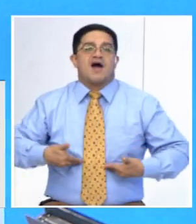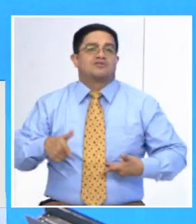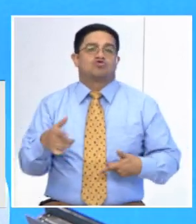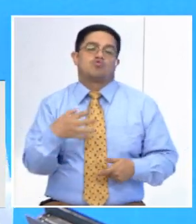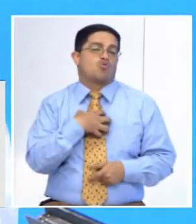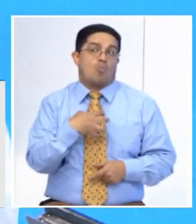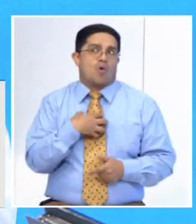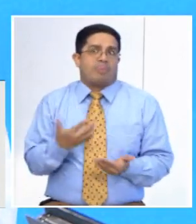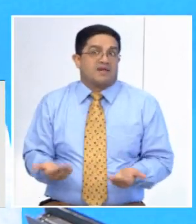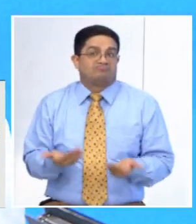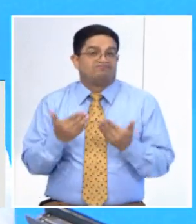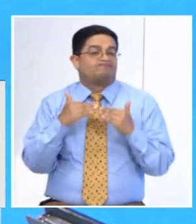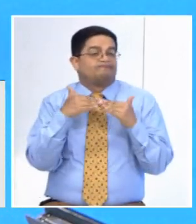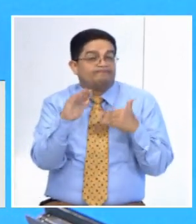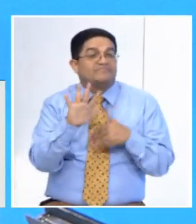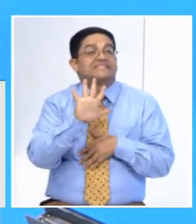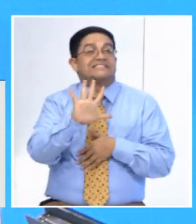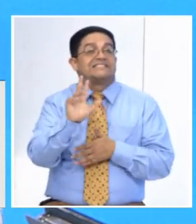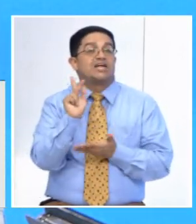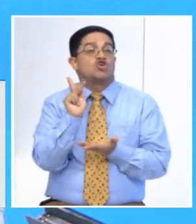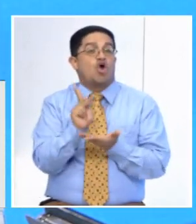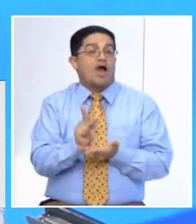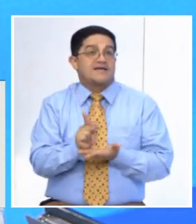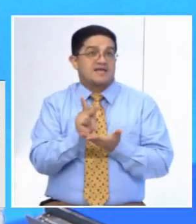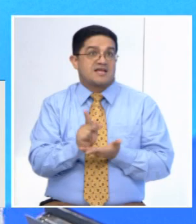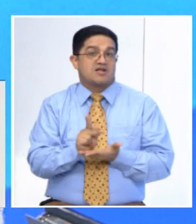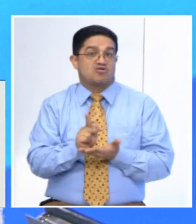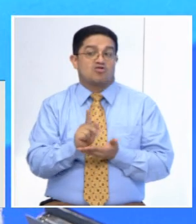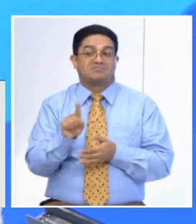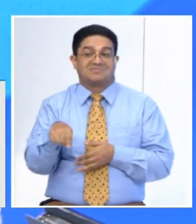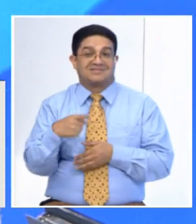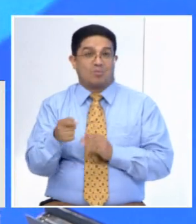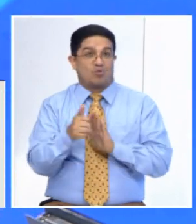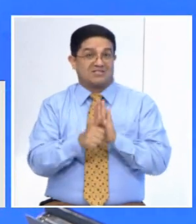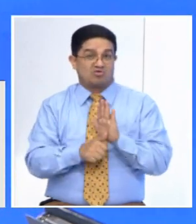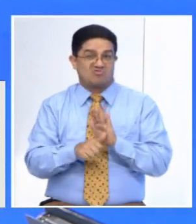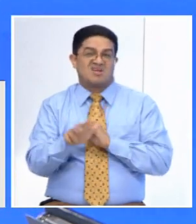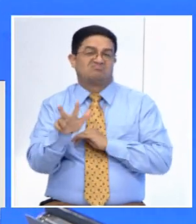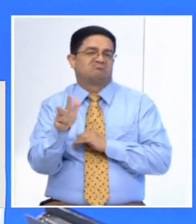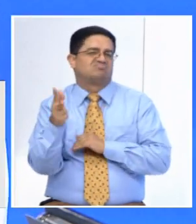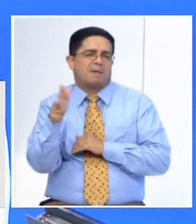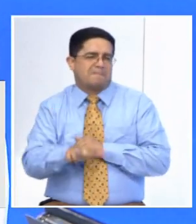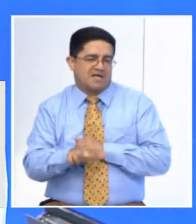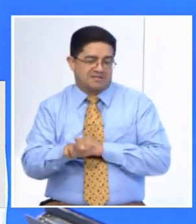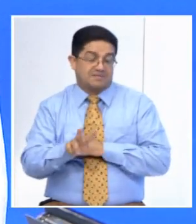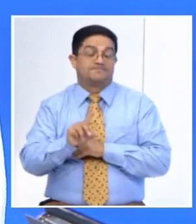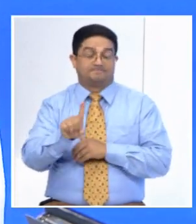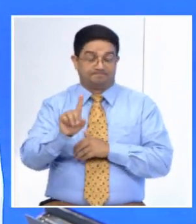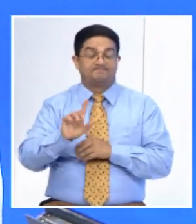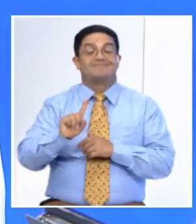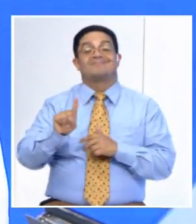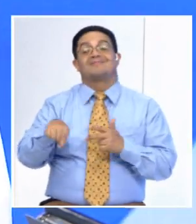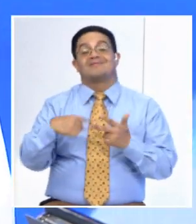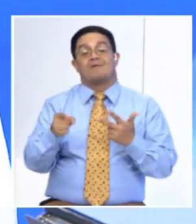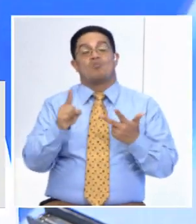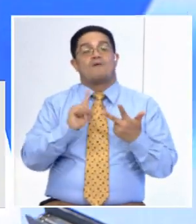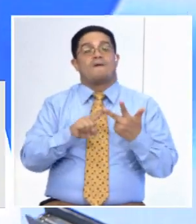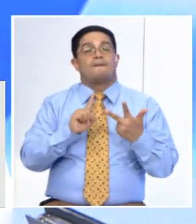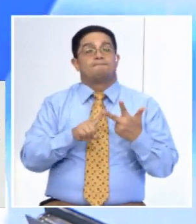5 kilos, por lo menos en los primeros 3 meses posteriores a la cirugía. ¿Okay? Y cuando hablamos